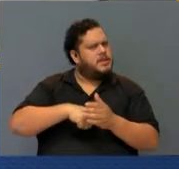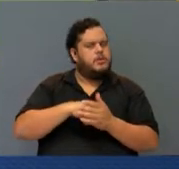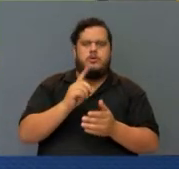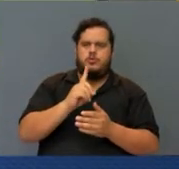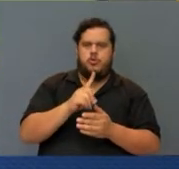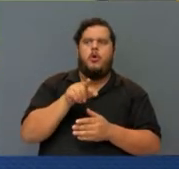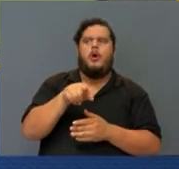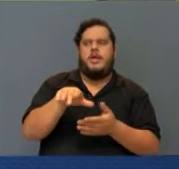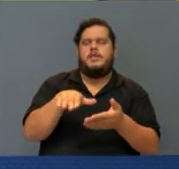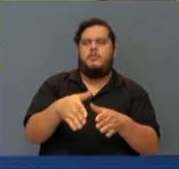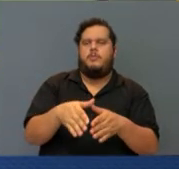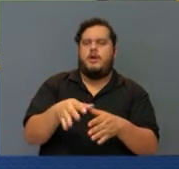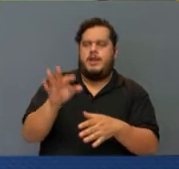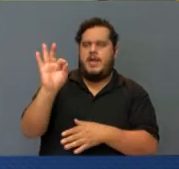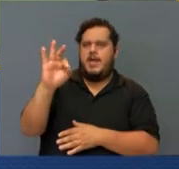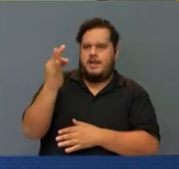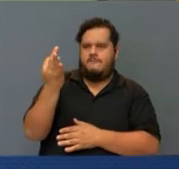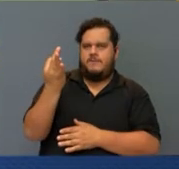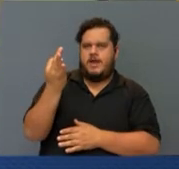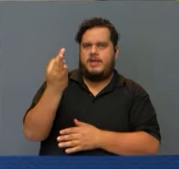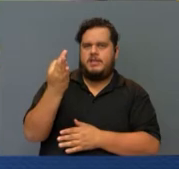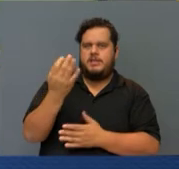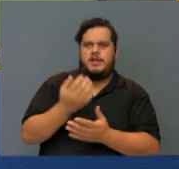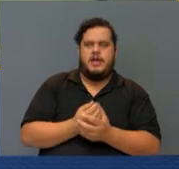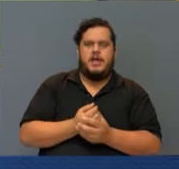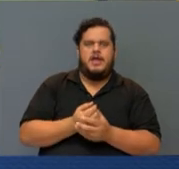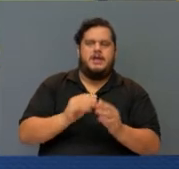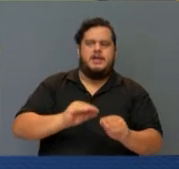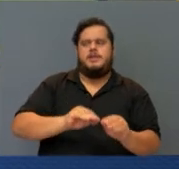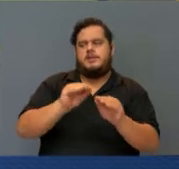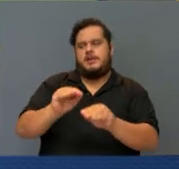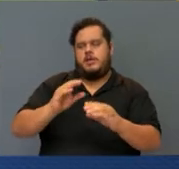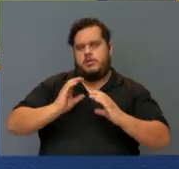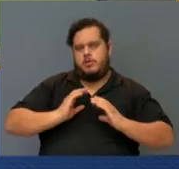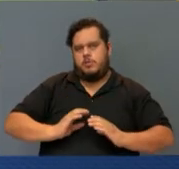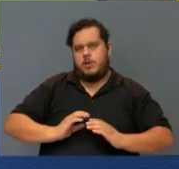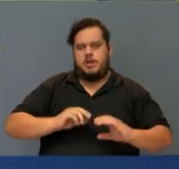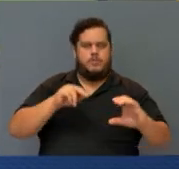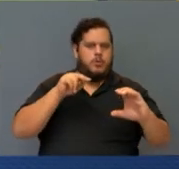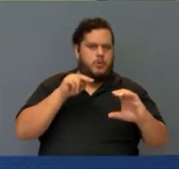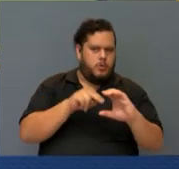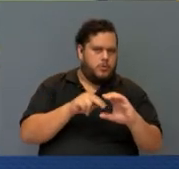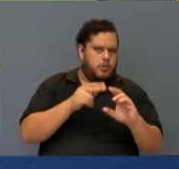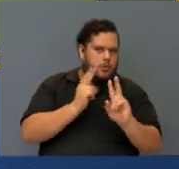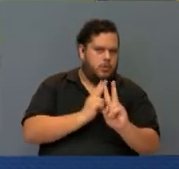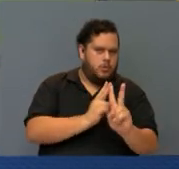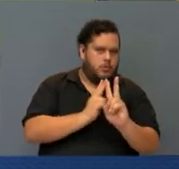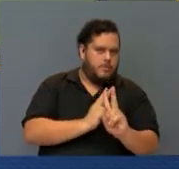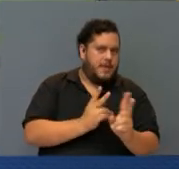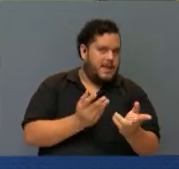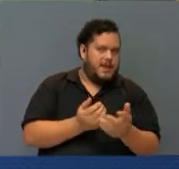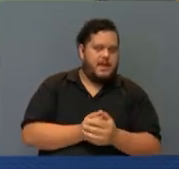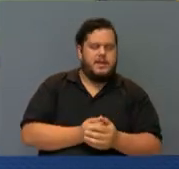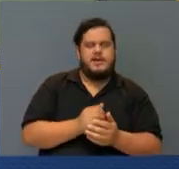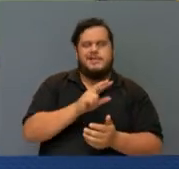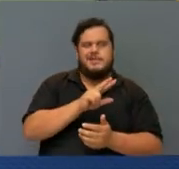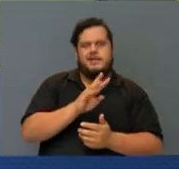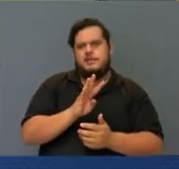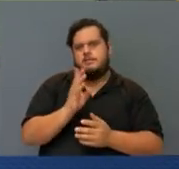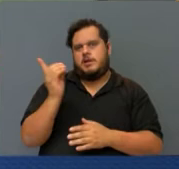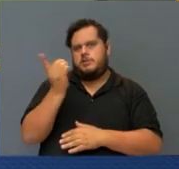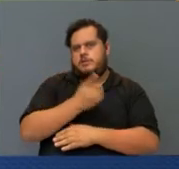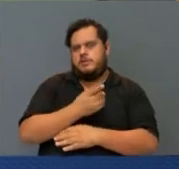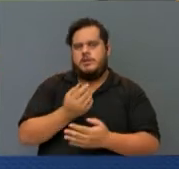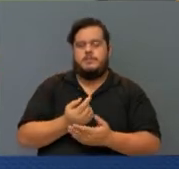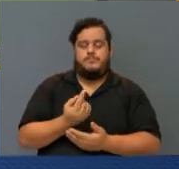francia y el traslado del cuero hubo muchos 34 días recuerdo